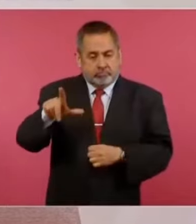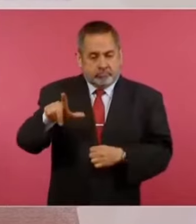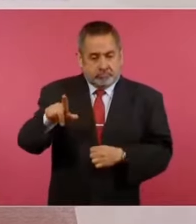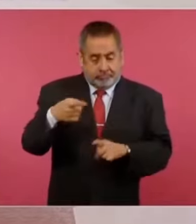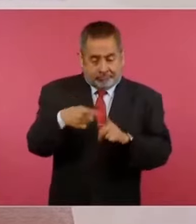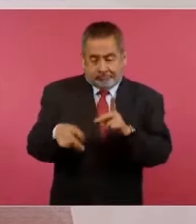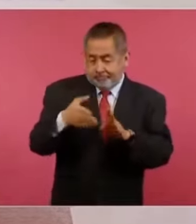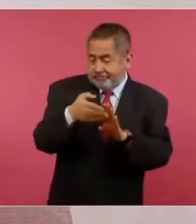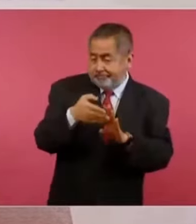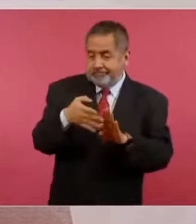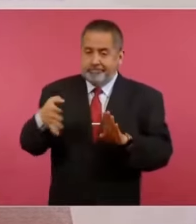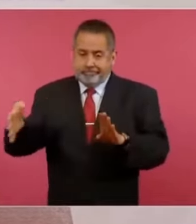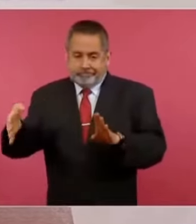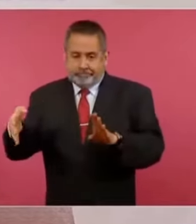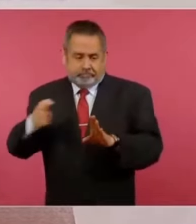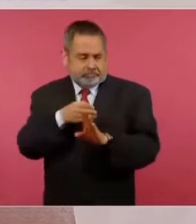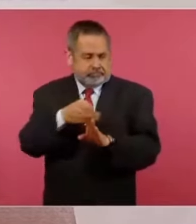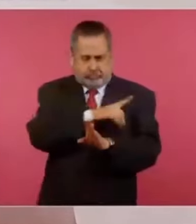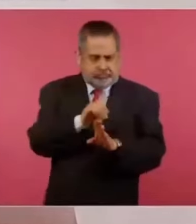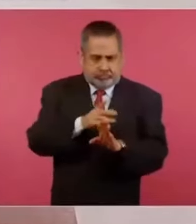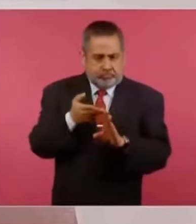de ahí,